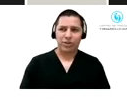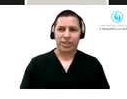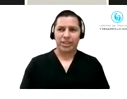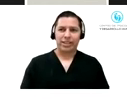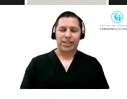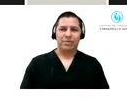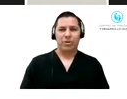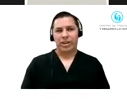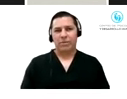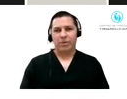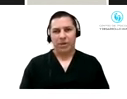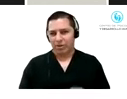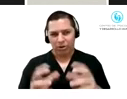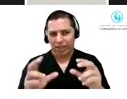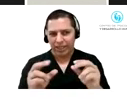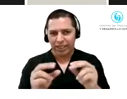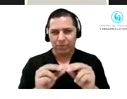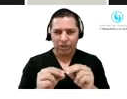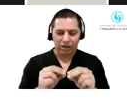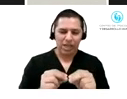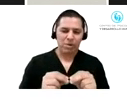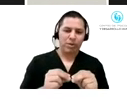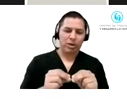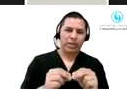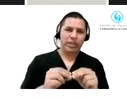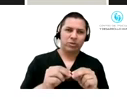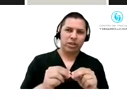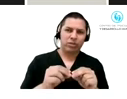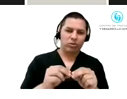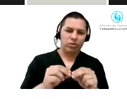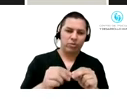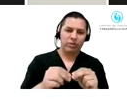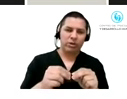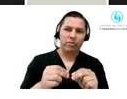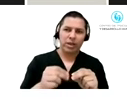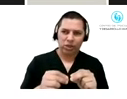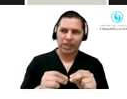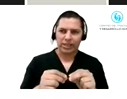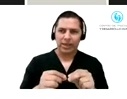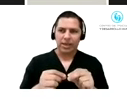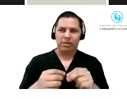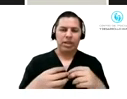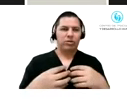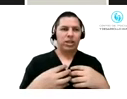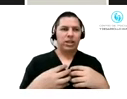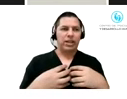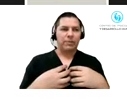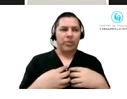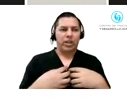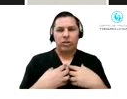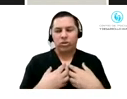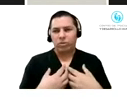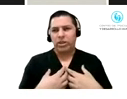quien cocine, por ejemplo. Cosas de ese tipo es lo que llamamos micromachismos, que son comportamientos más sutiles, son